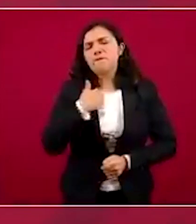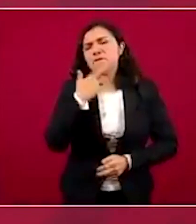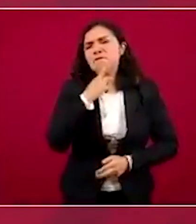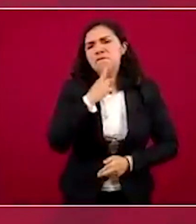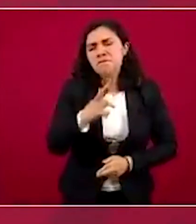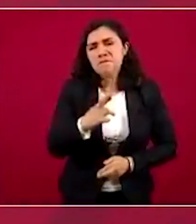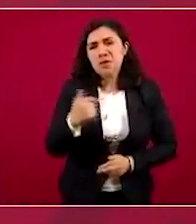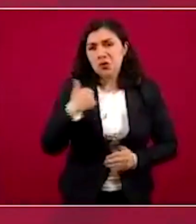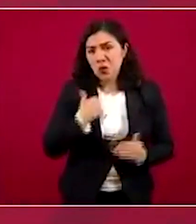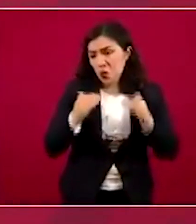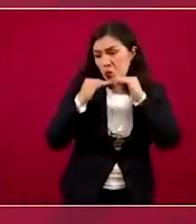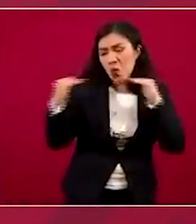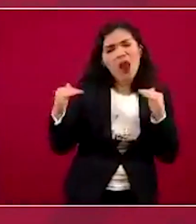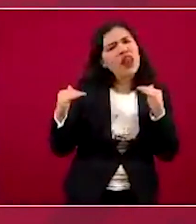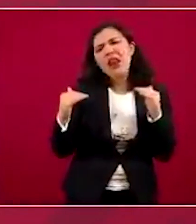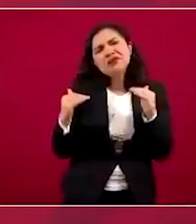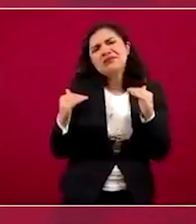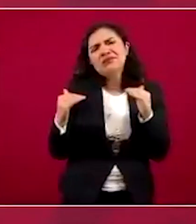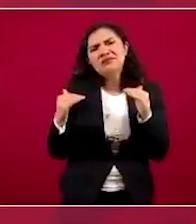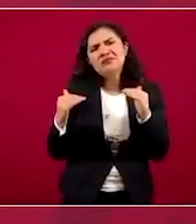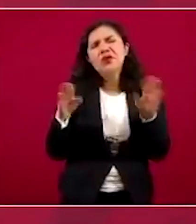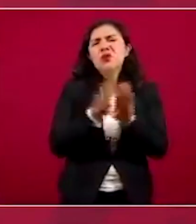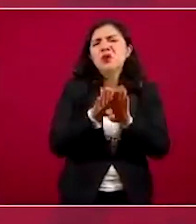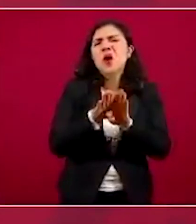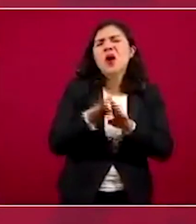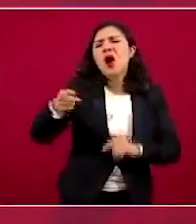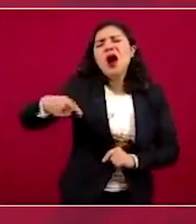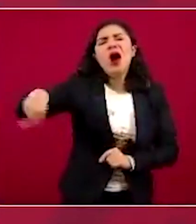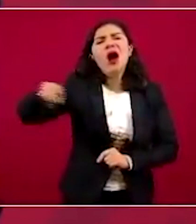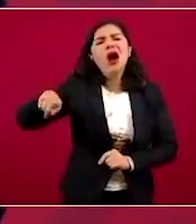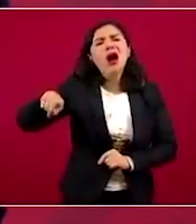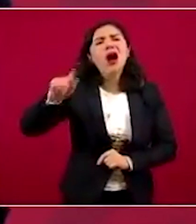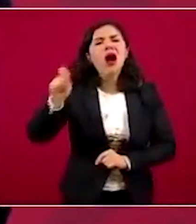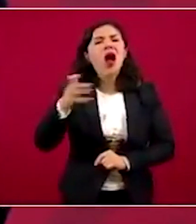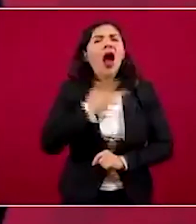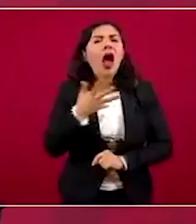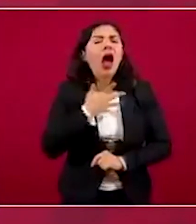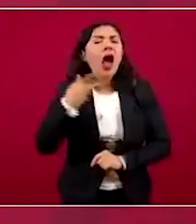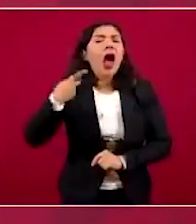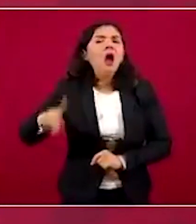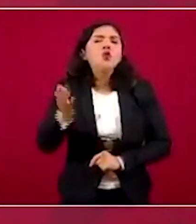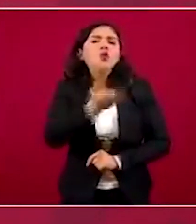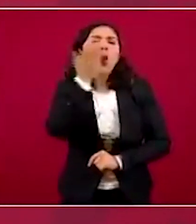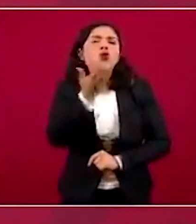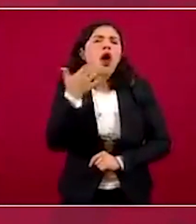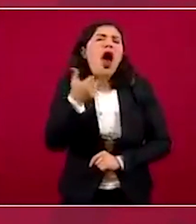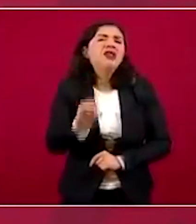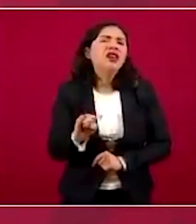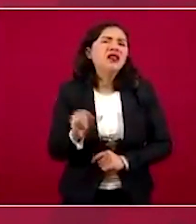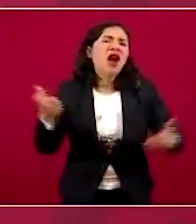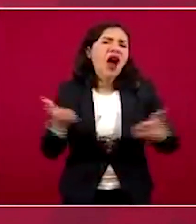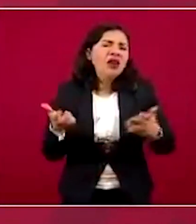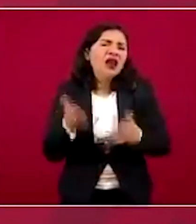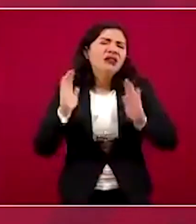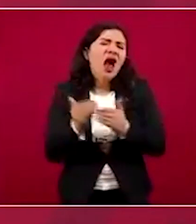El presidente Andrés Manuel López Obrador negó que él y parte de su gabinete ya han recibido una dosis de la vacuna contra el COVID-19. Durante su